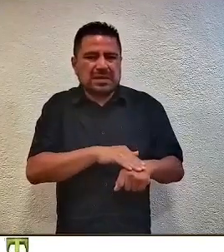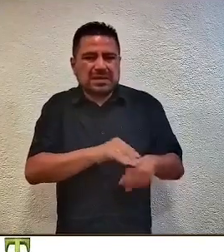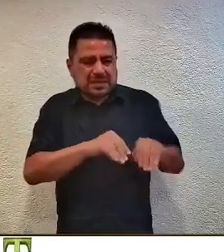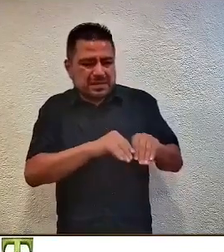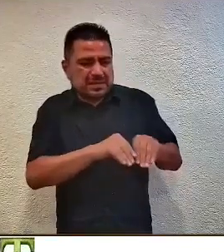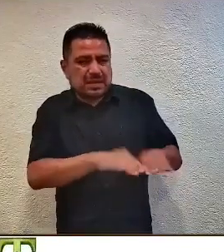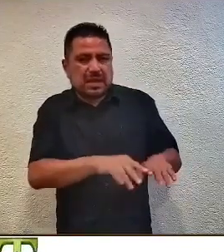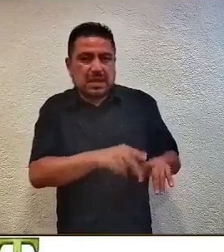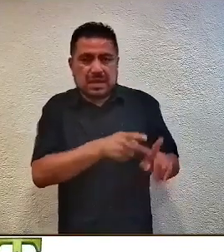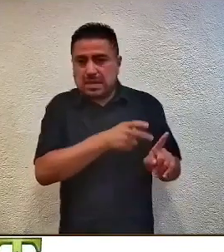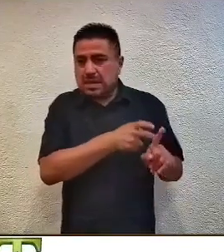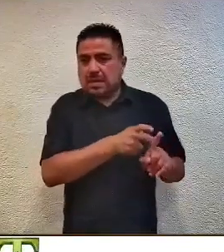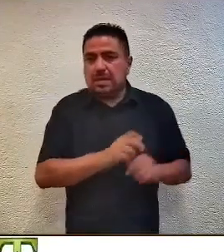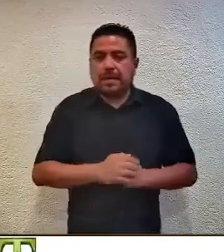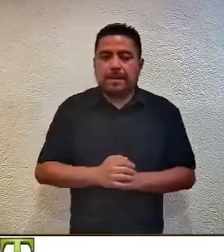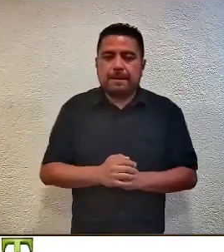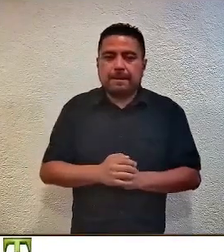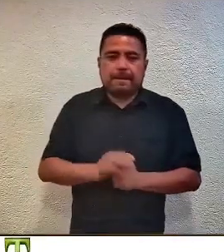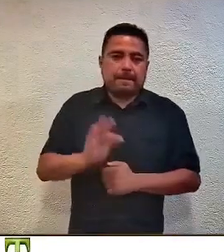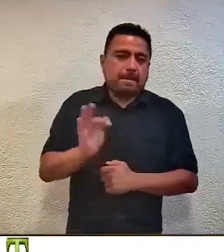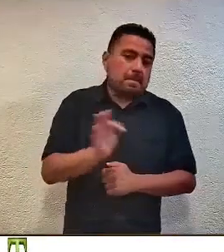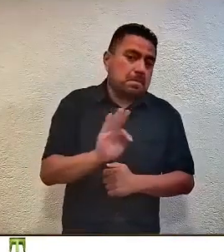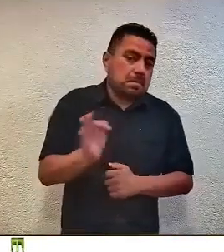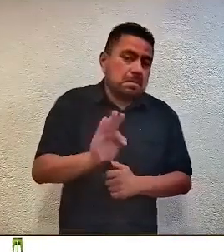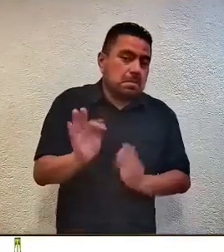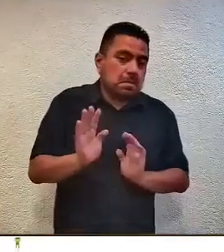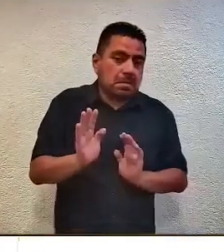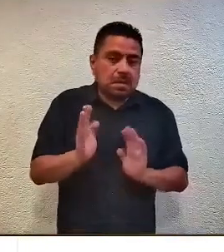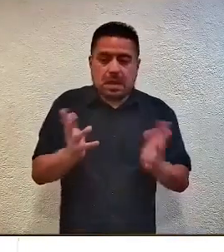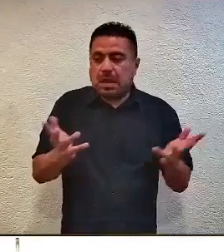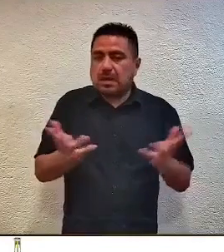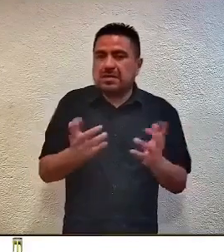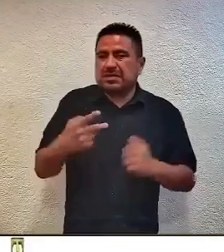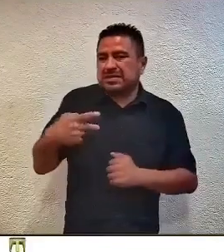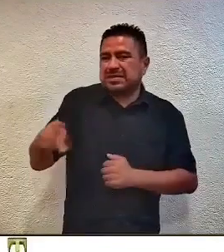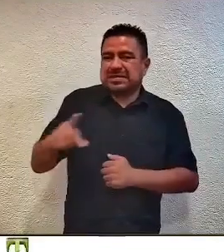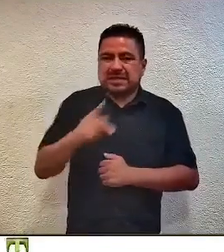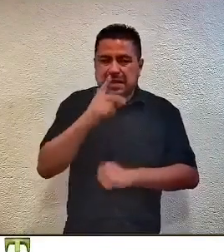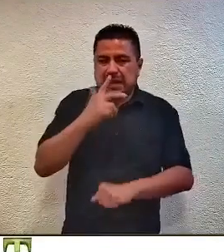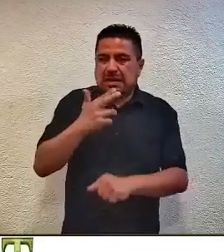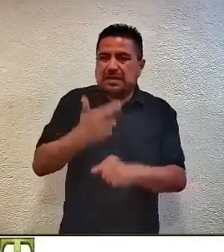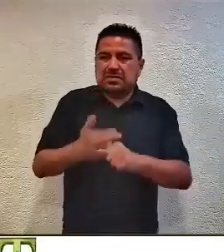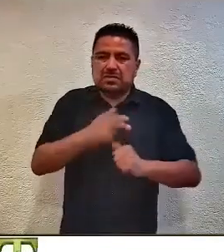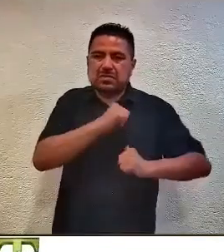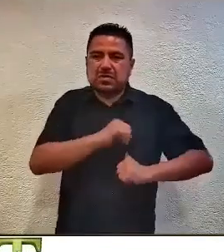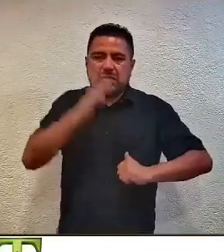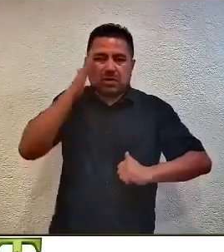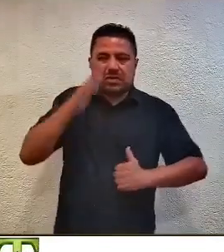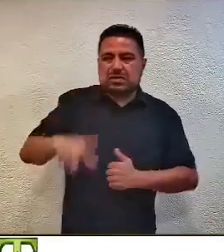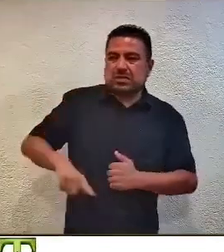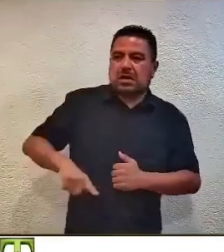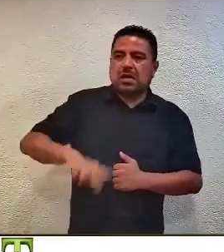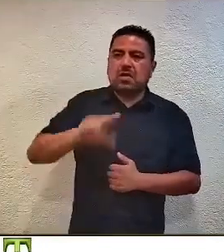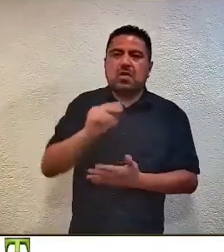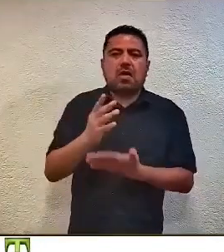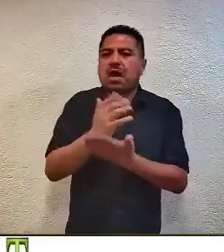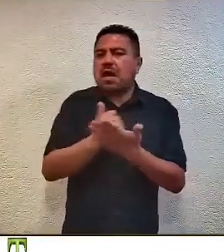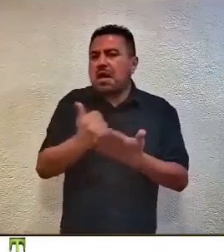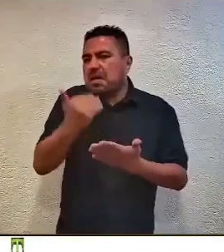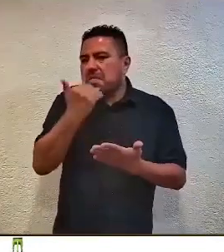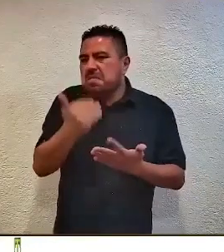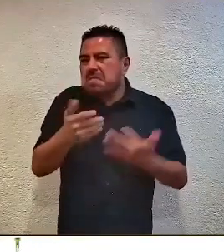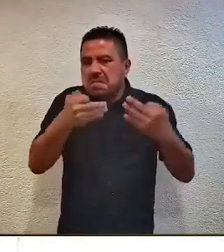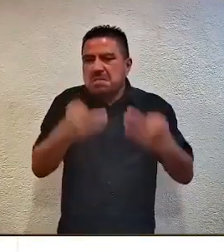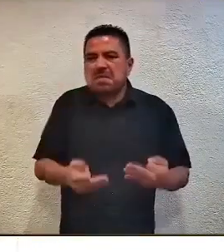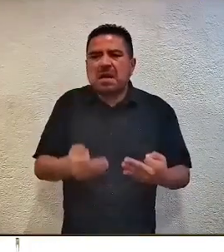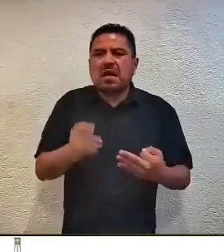notificación que supuestamente efectuó la autoridad responsable no se garantiza eficientemente